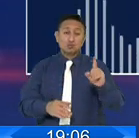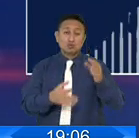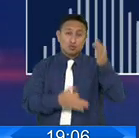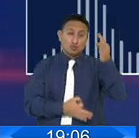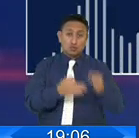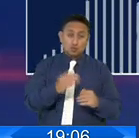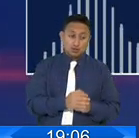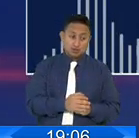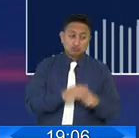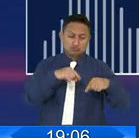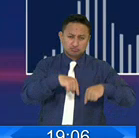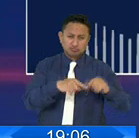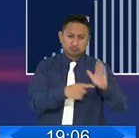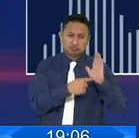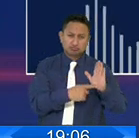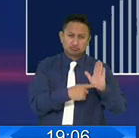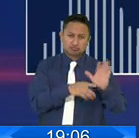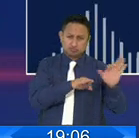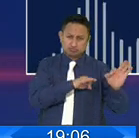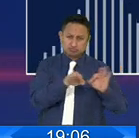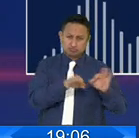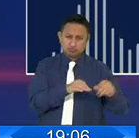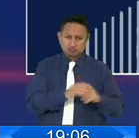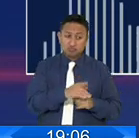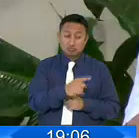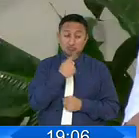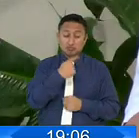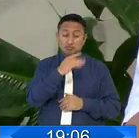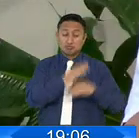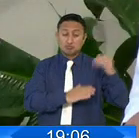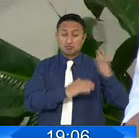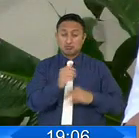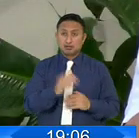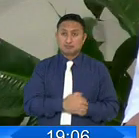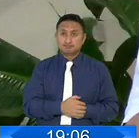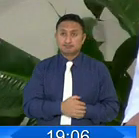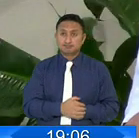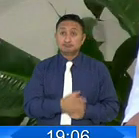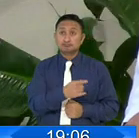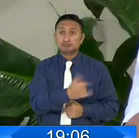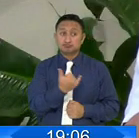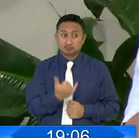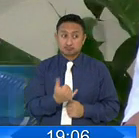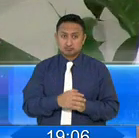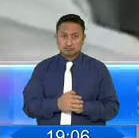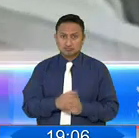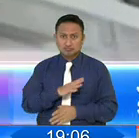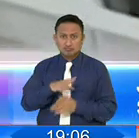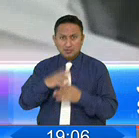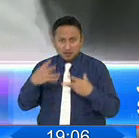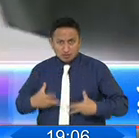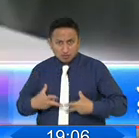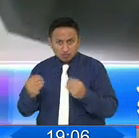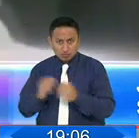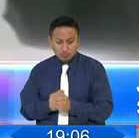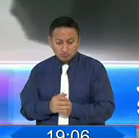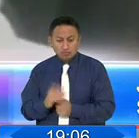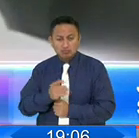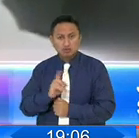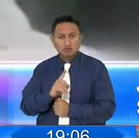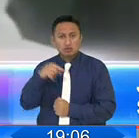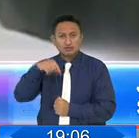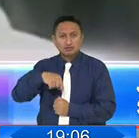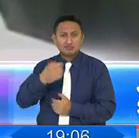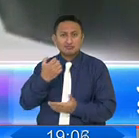con un gran argumento jurídico, dice que es inocente. Maguad sostiene que no existe delito de peculado. Mantiene la postura que se castiga la adopción de una